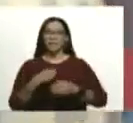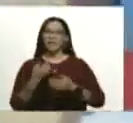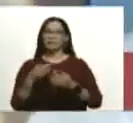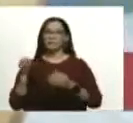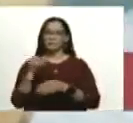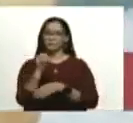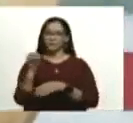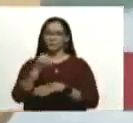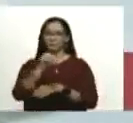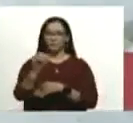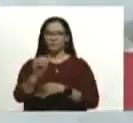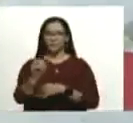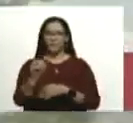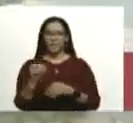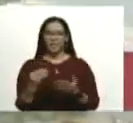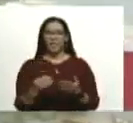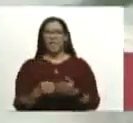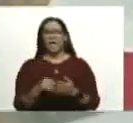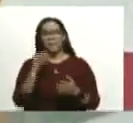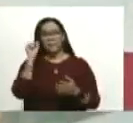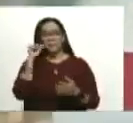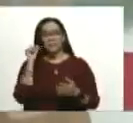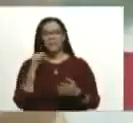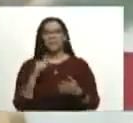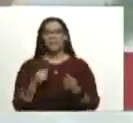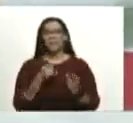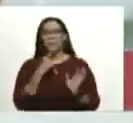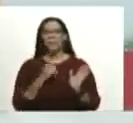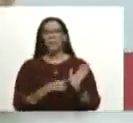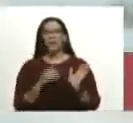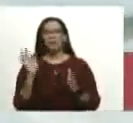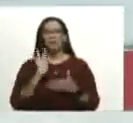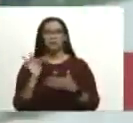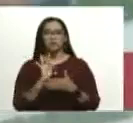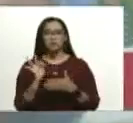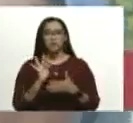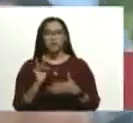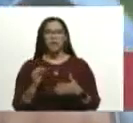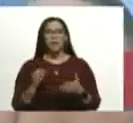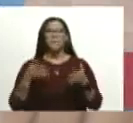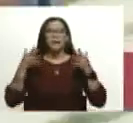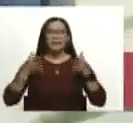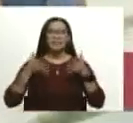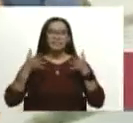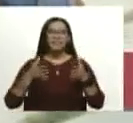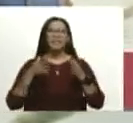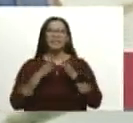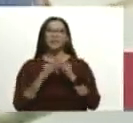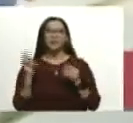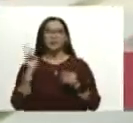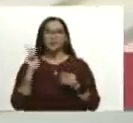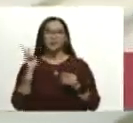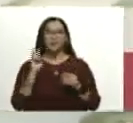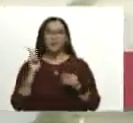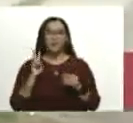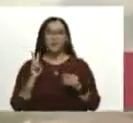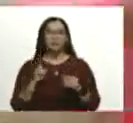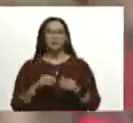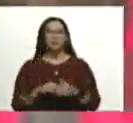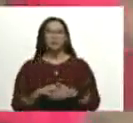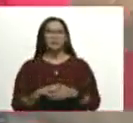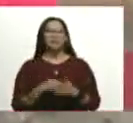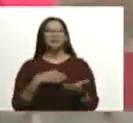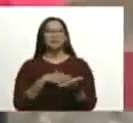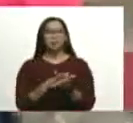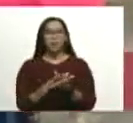pitón albina, ¿no?, que cumple una función pedagógica para enseñar a todos los venezolanos, a todas las venezolanas,